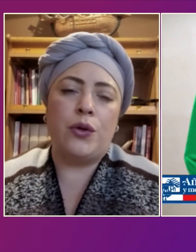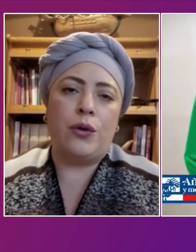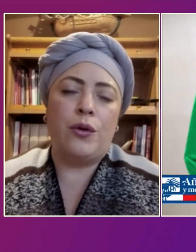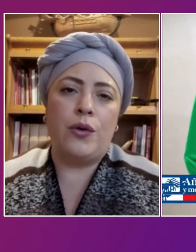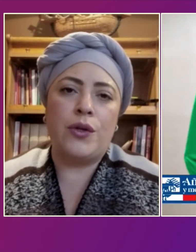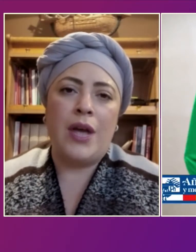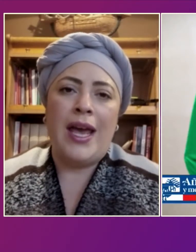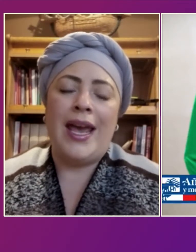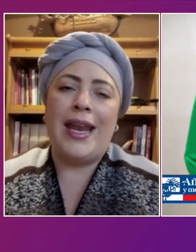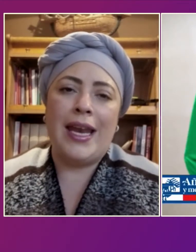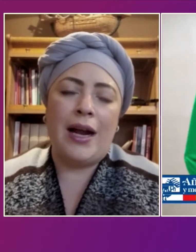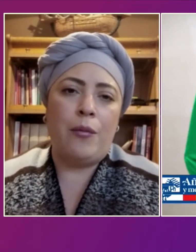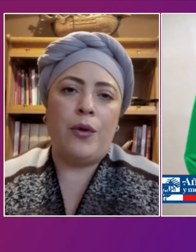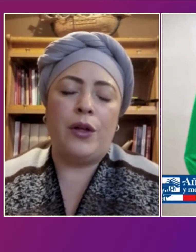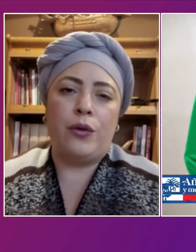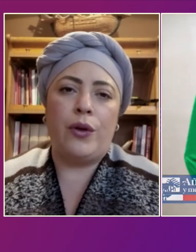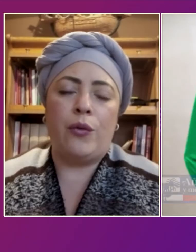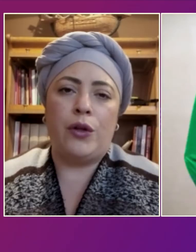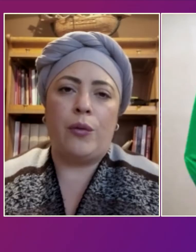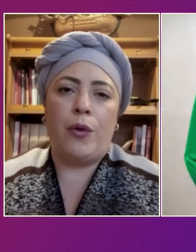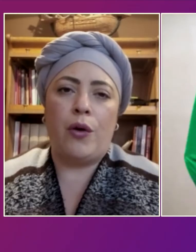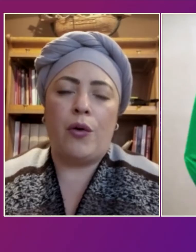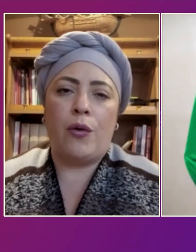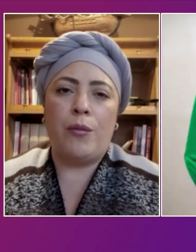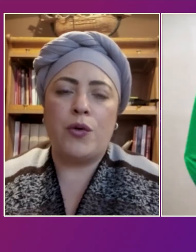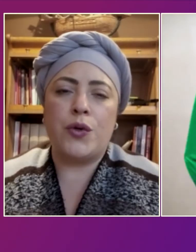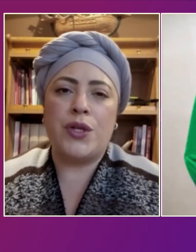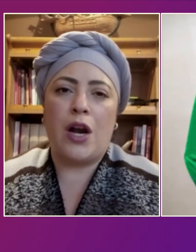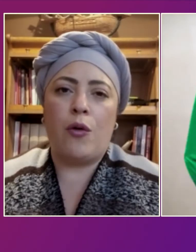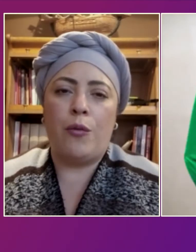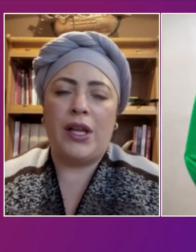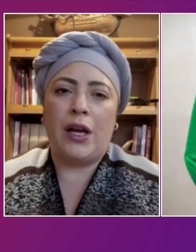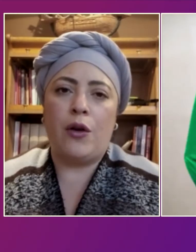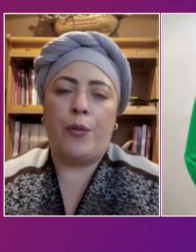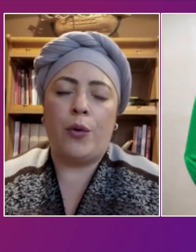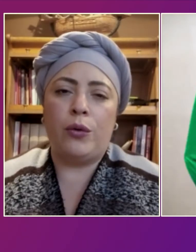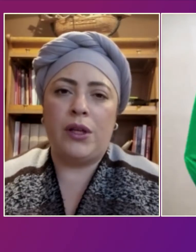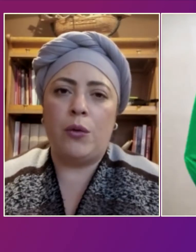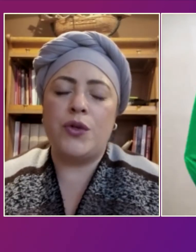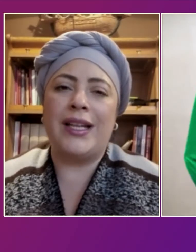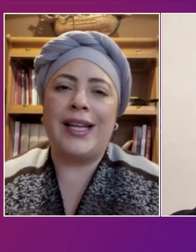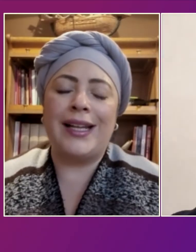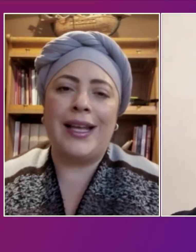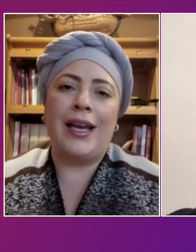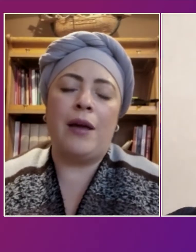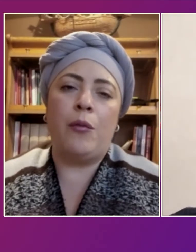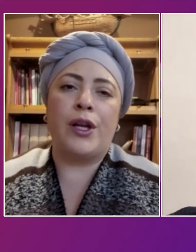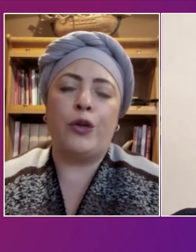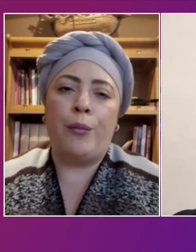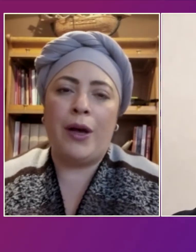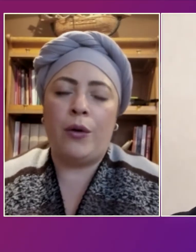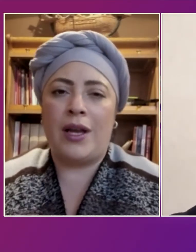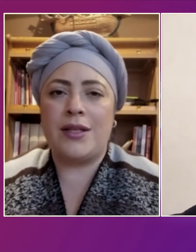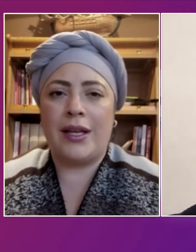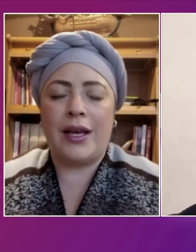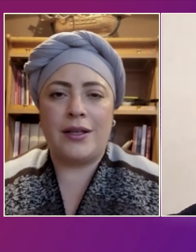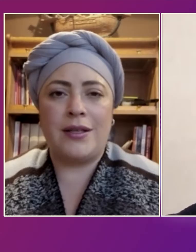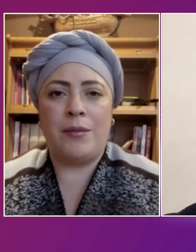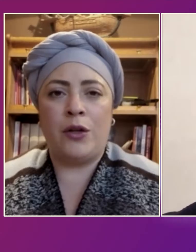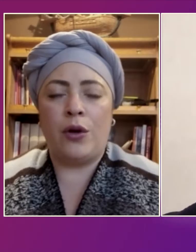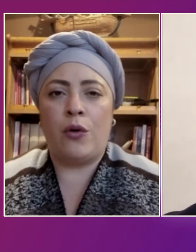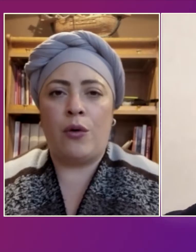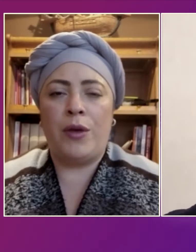que nosotros generamos dentro de nuestro modelo económico, social, comunitario, productivo. Se trata de que hemos retomado la